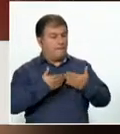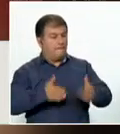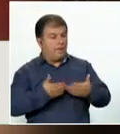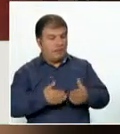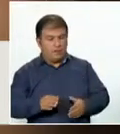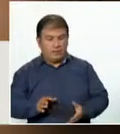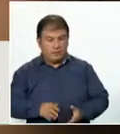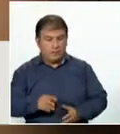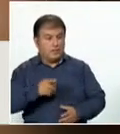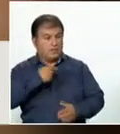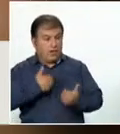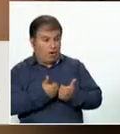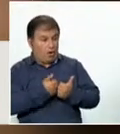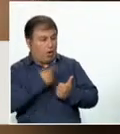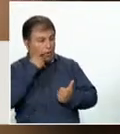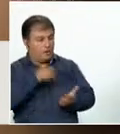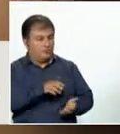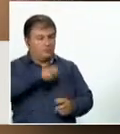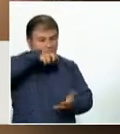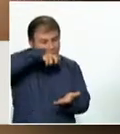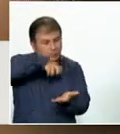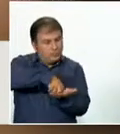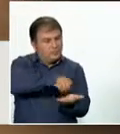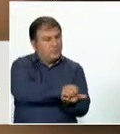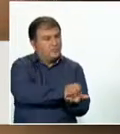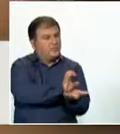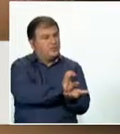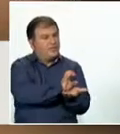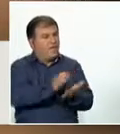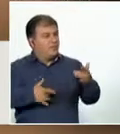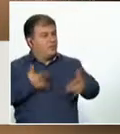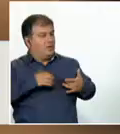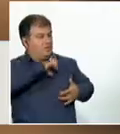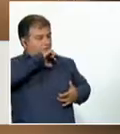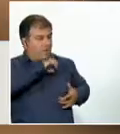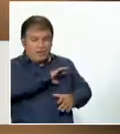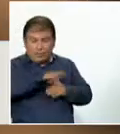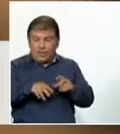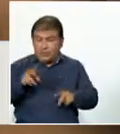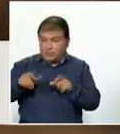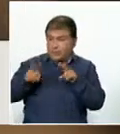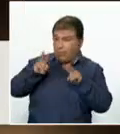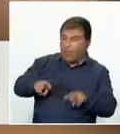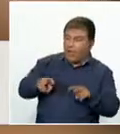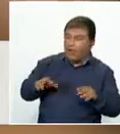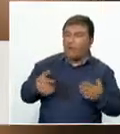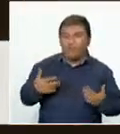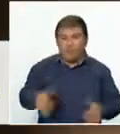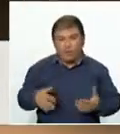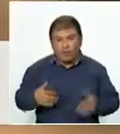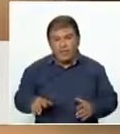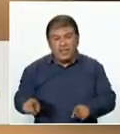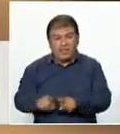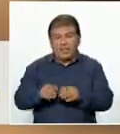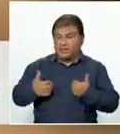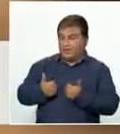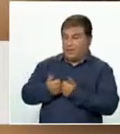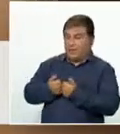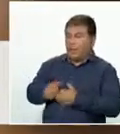en mano, este enamorado se arrodilló emocionando al pontífice, a todos los presentes y, por supuesto, a su novia.